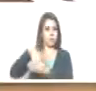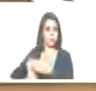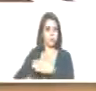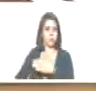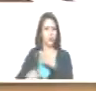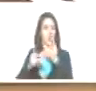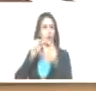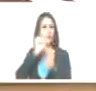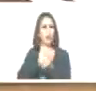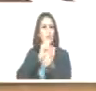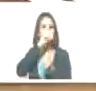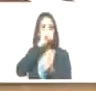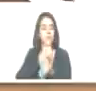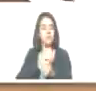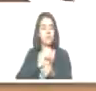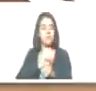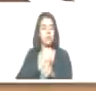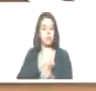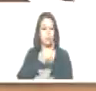Y en